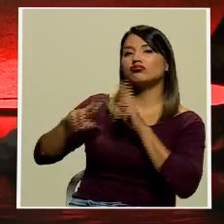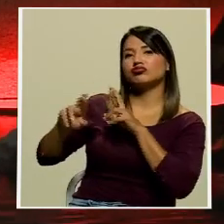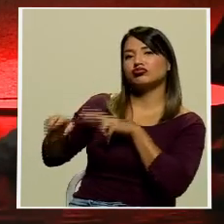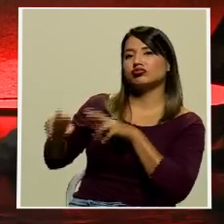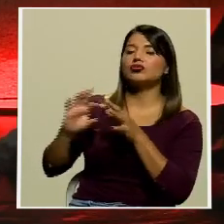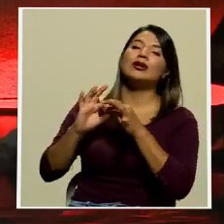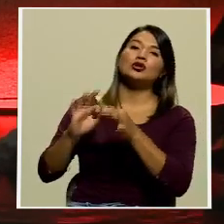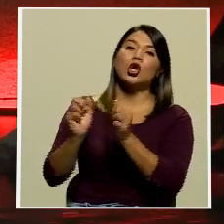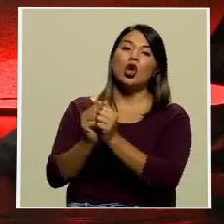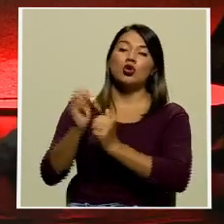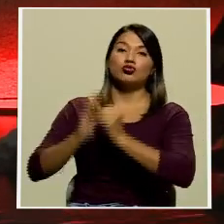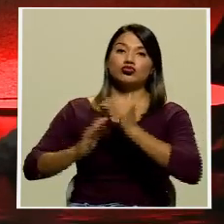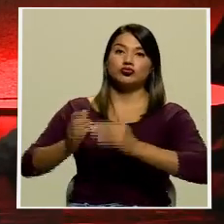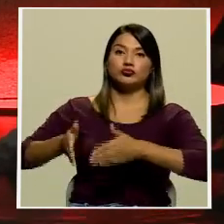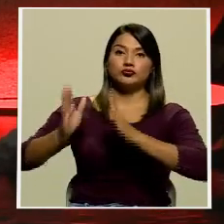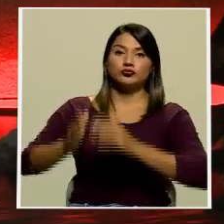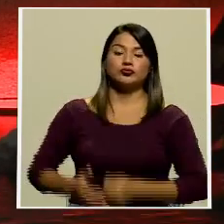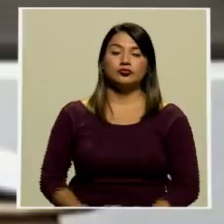de infraestructura.